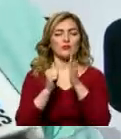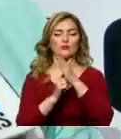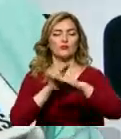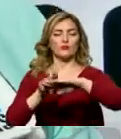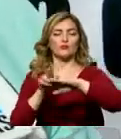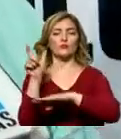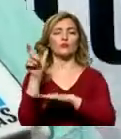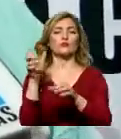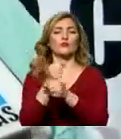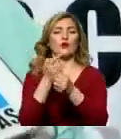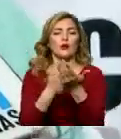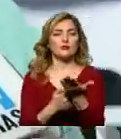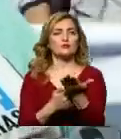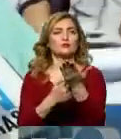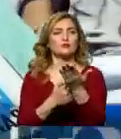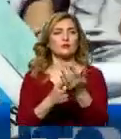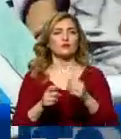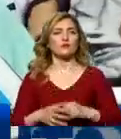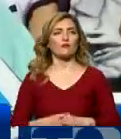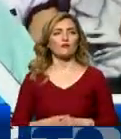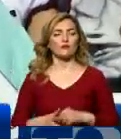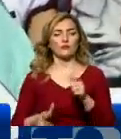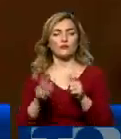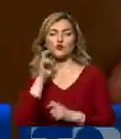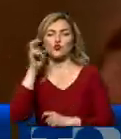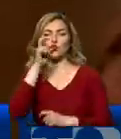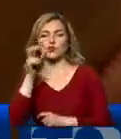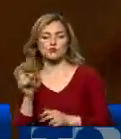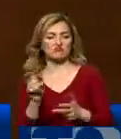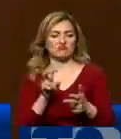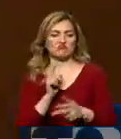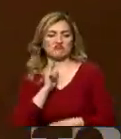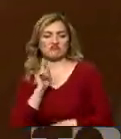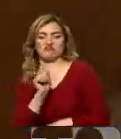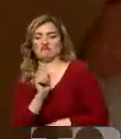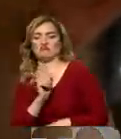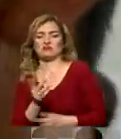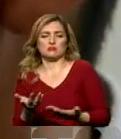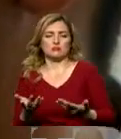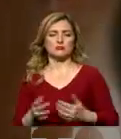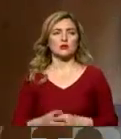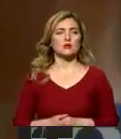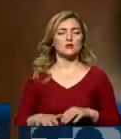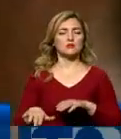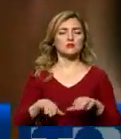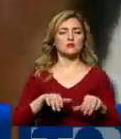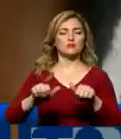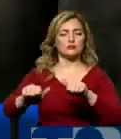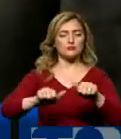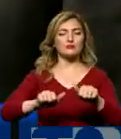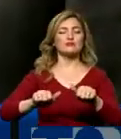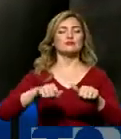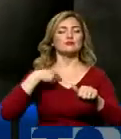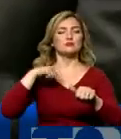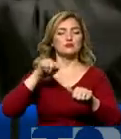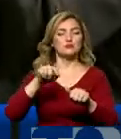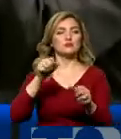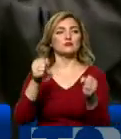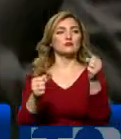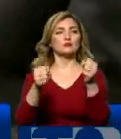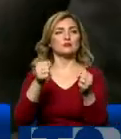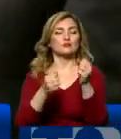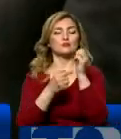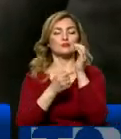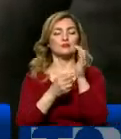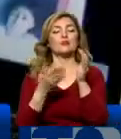Nacional de Tránsito con nosotros es más bien ahuyentar al turista. Sin embargo, el coordinador de gestión de transporte de la agencia, Sixto Eras, asegura